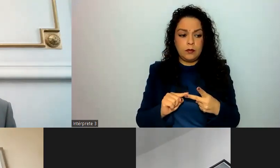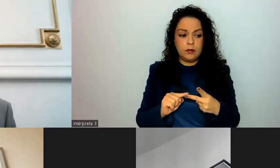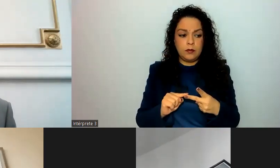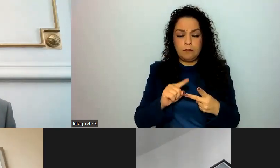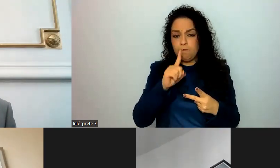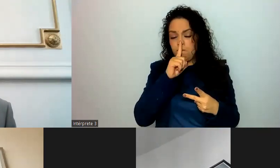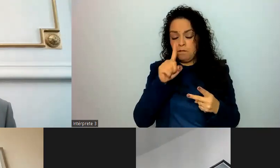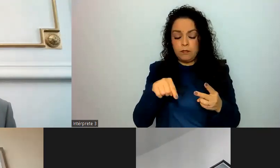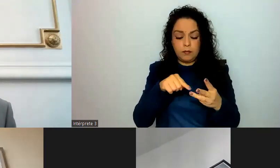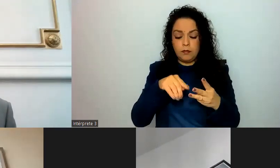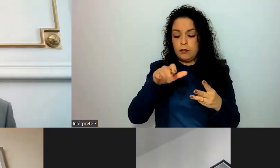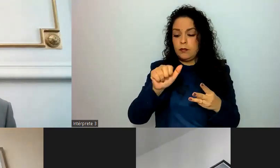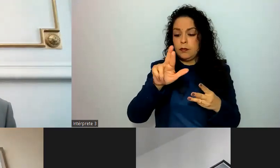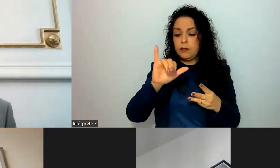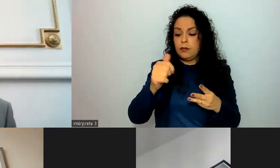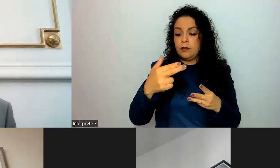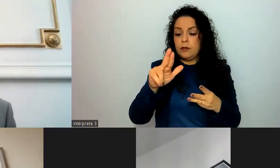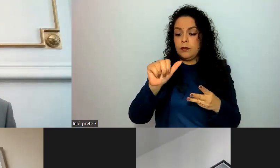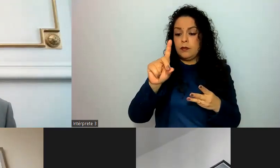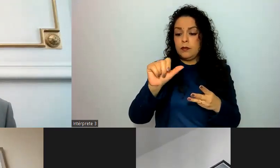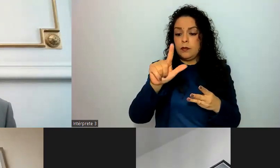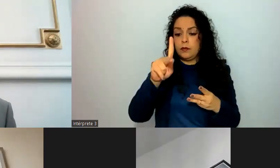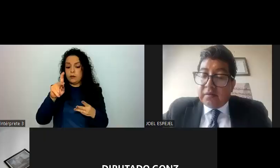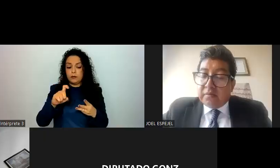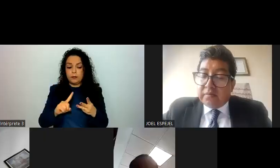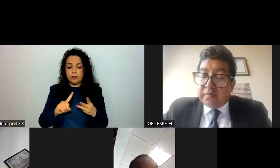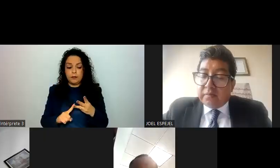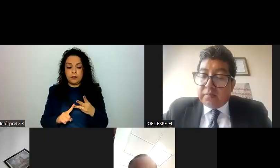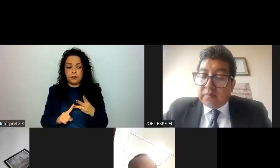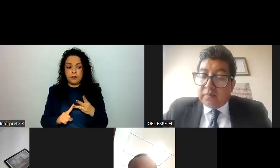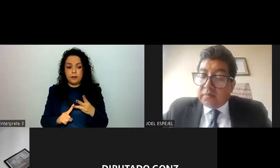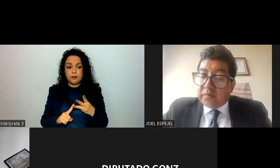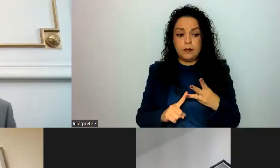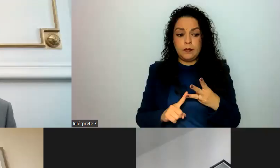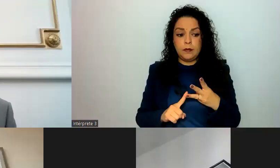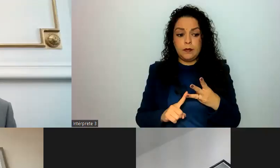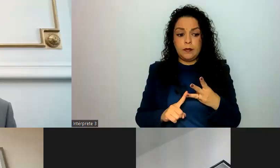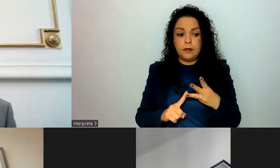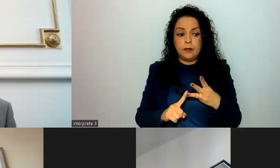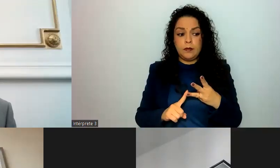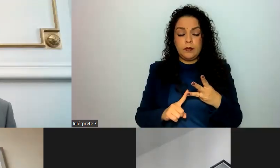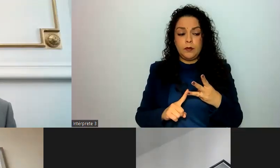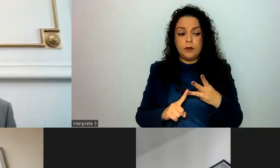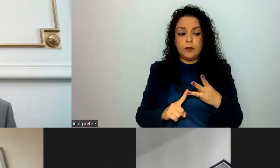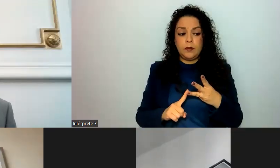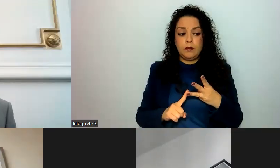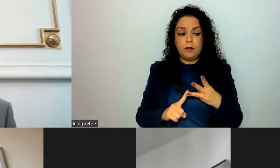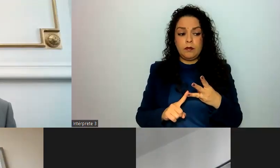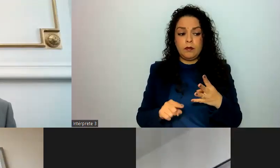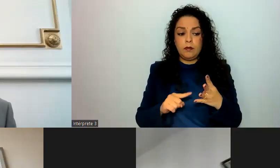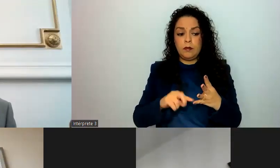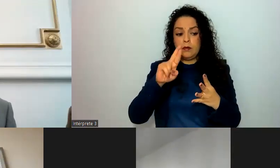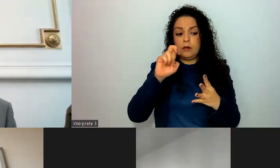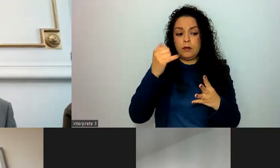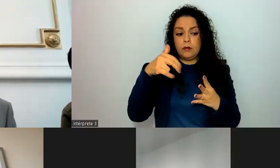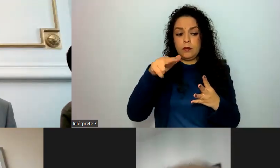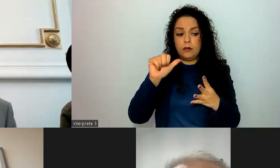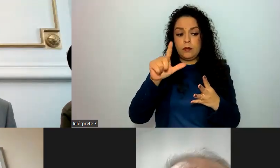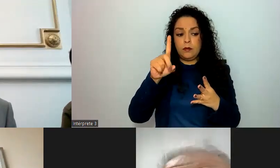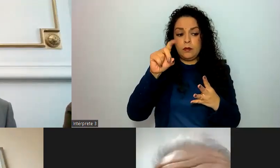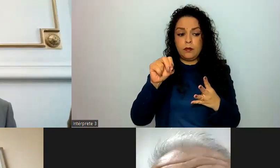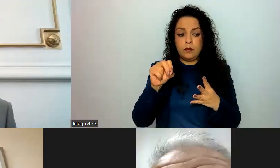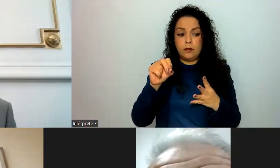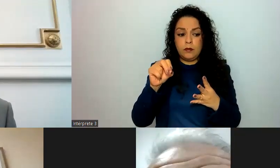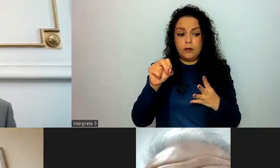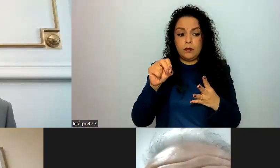Diputada María Guadalupe Chávez Contreras. Y solamente tengo 5, voy a tener una ganancia de 15. Licenciado Reinaldo Baños Lozada.